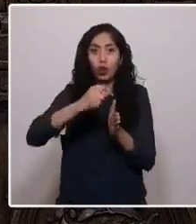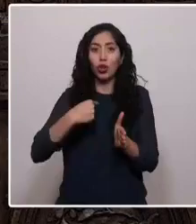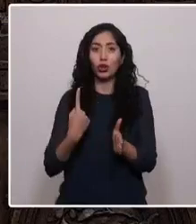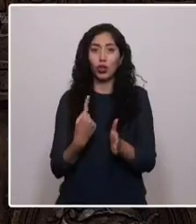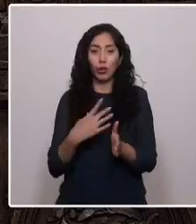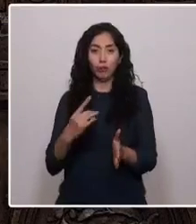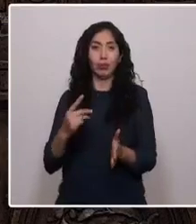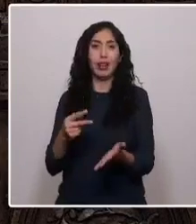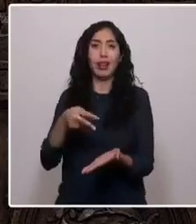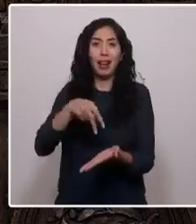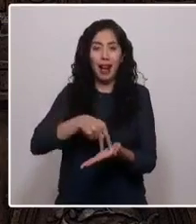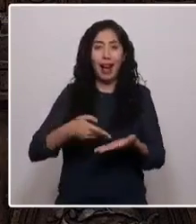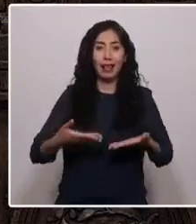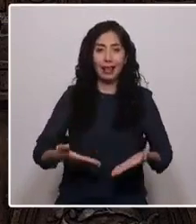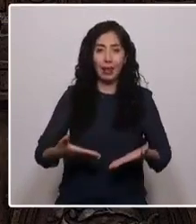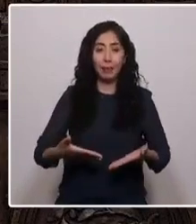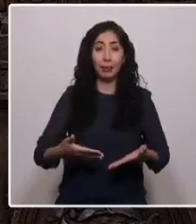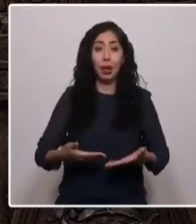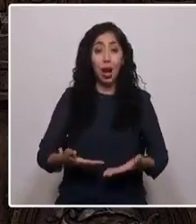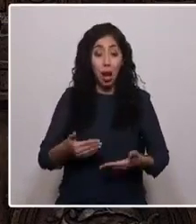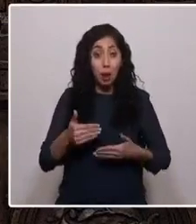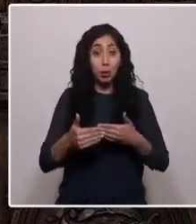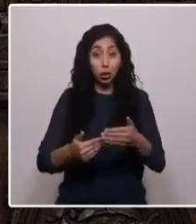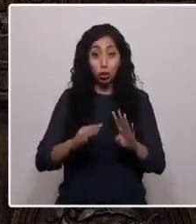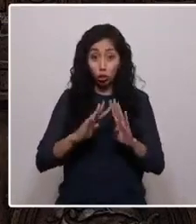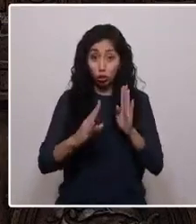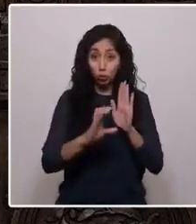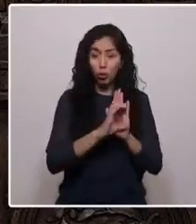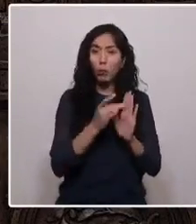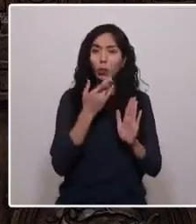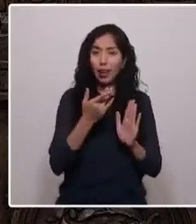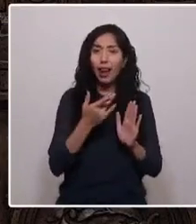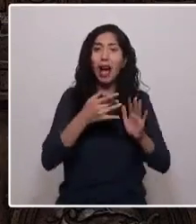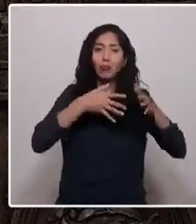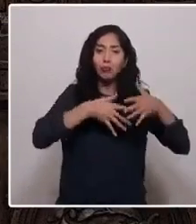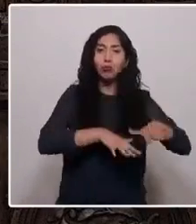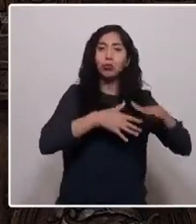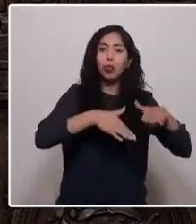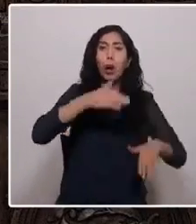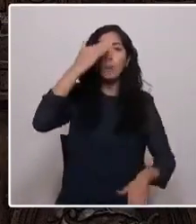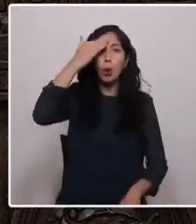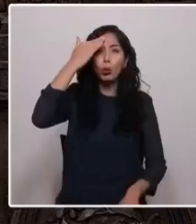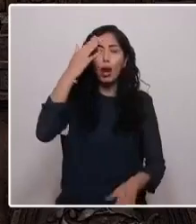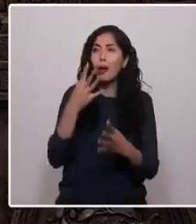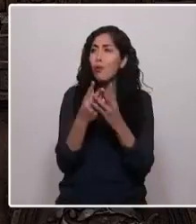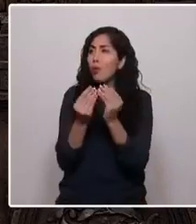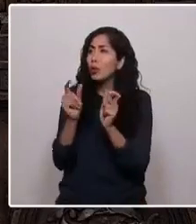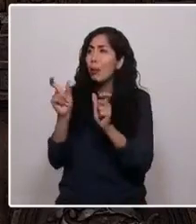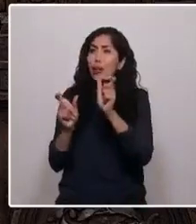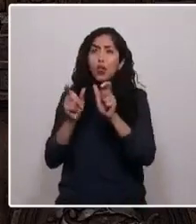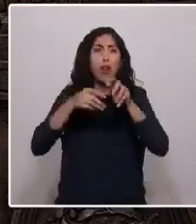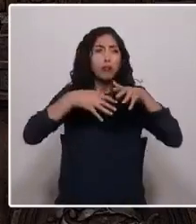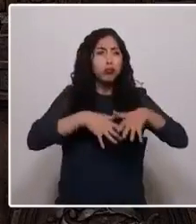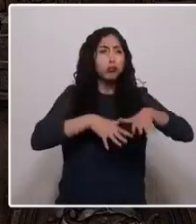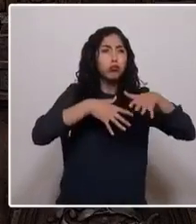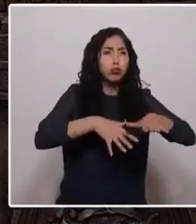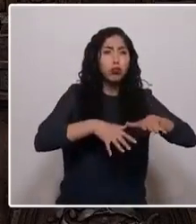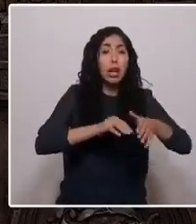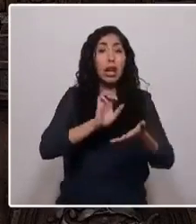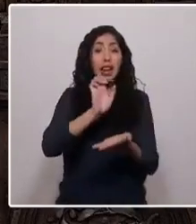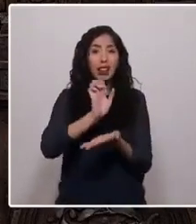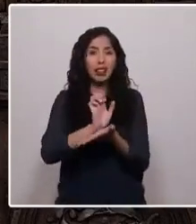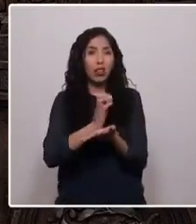constituyente fue fruto de la rebelión popular donde salimos millones a las calles y el estado respondió con represión